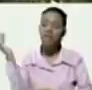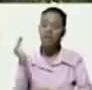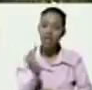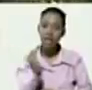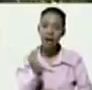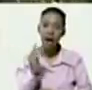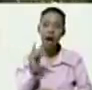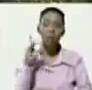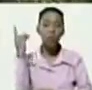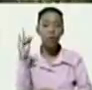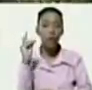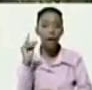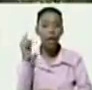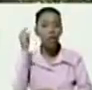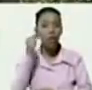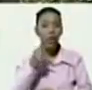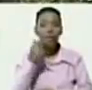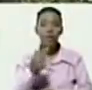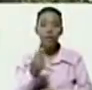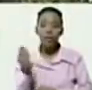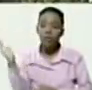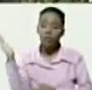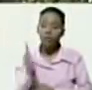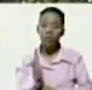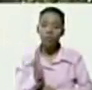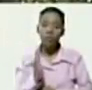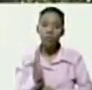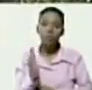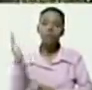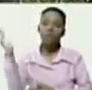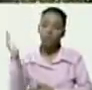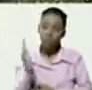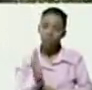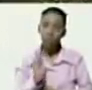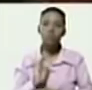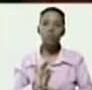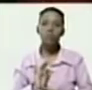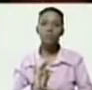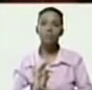a Bolivia. Y si Sucre decía que regresaba, Sucre regresaba.